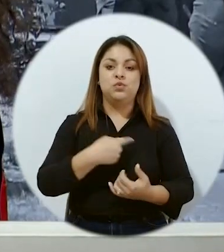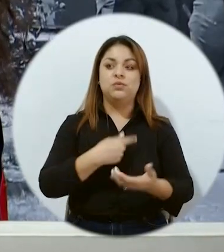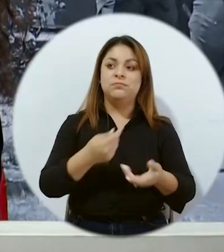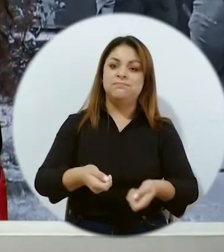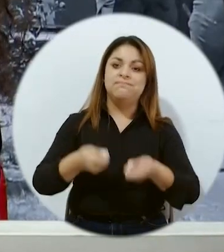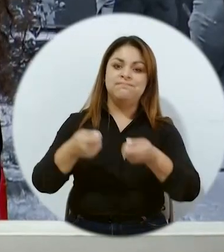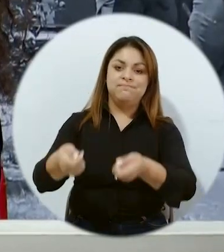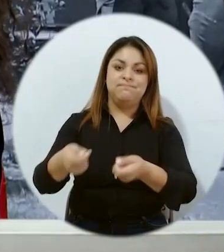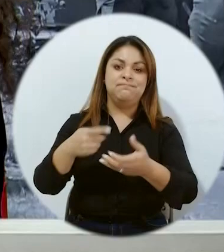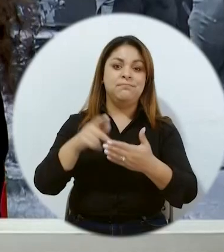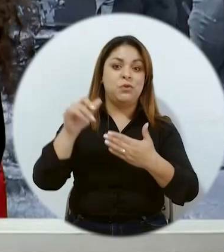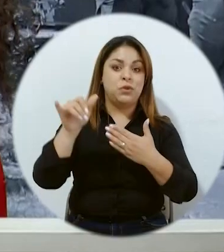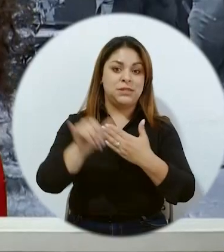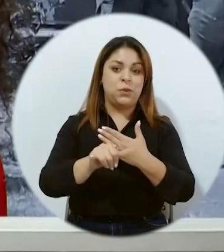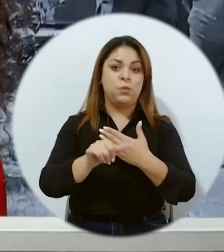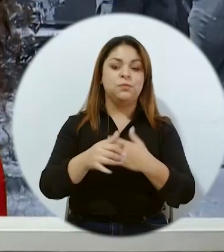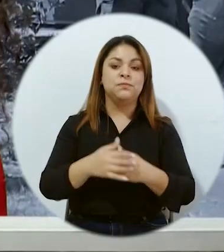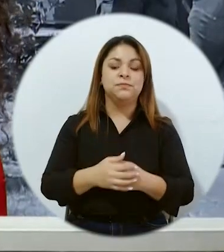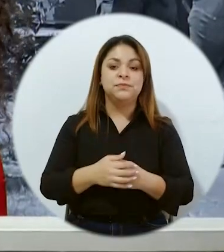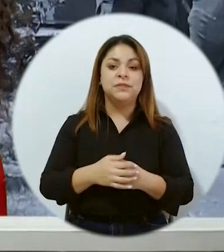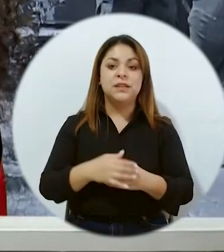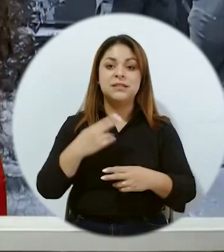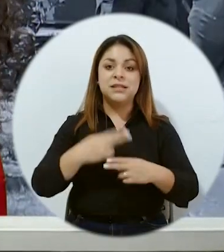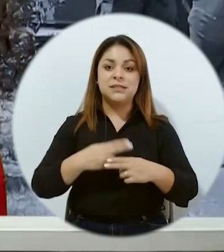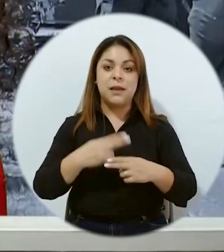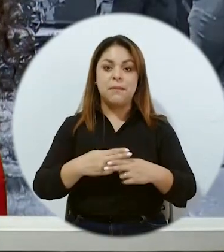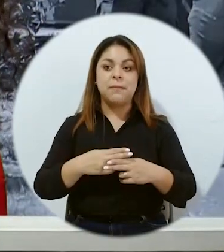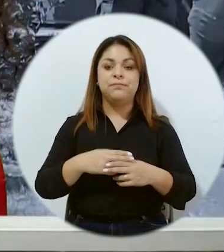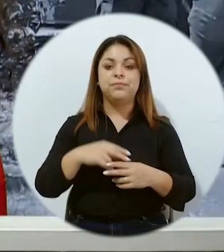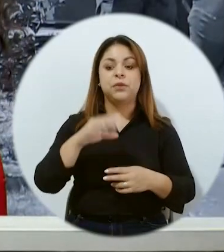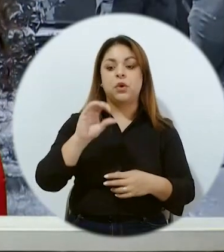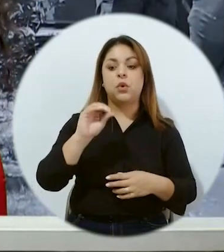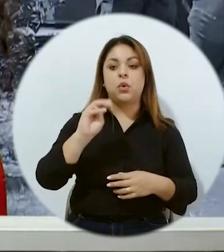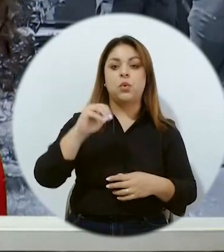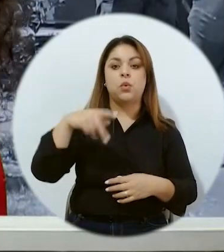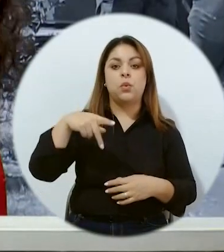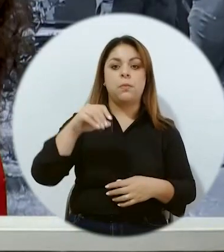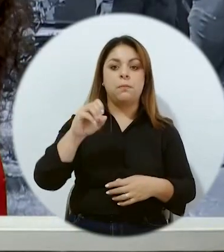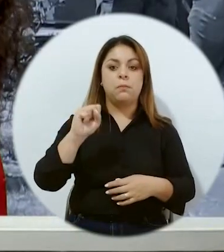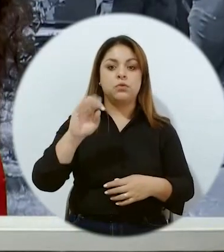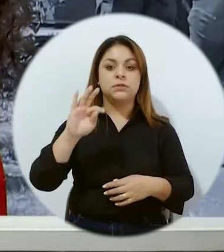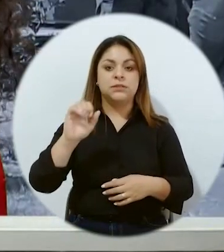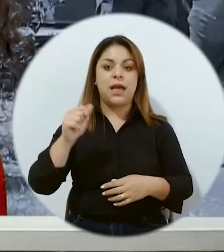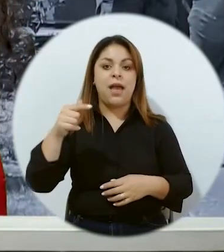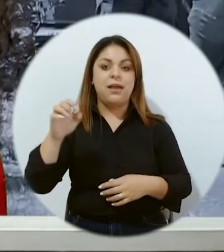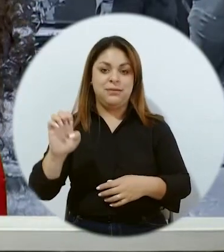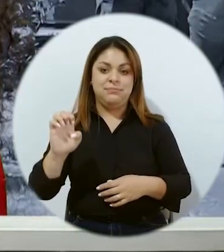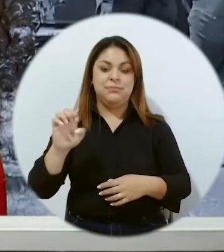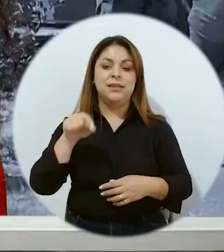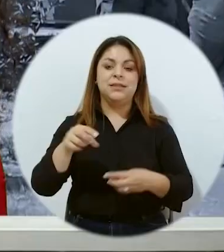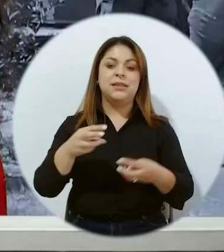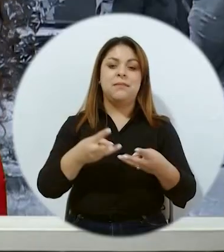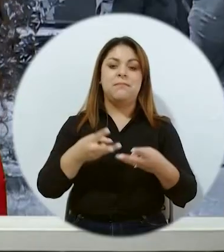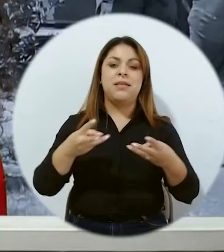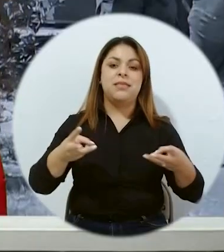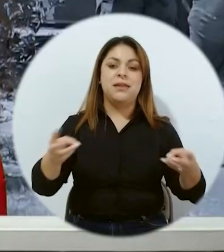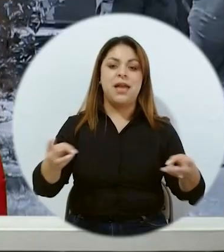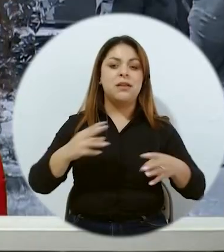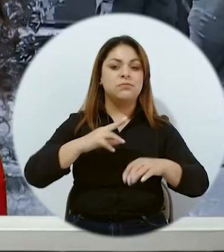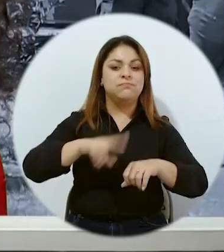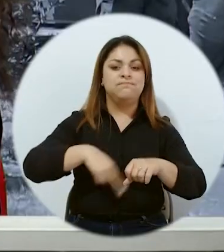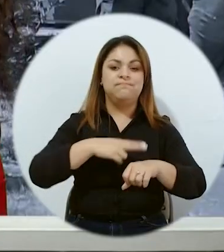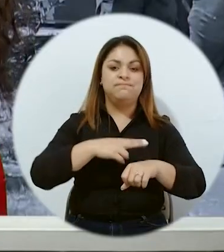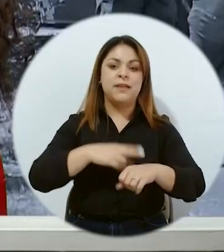presentando un proyecto de compostaje con todo lo que es el material orgánico del Cantón de